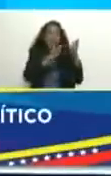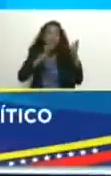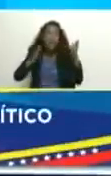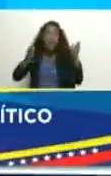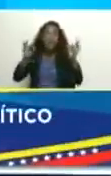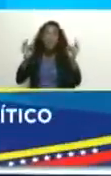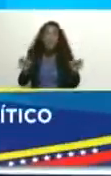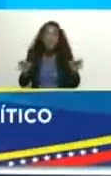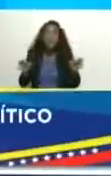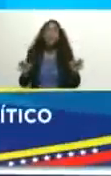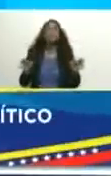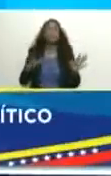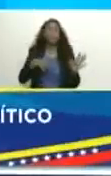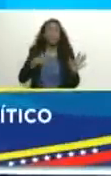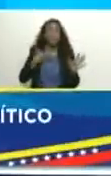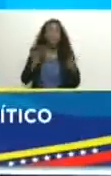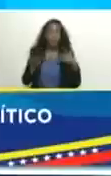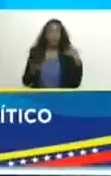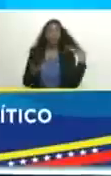nación puede